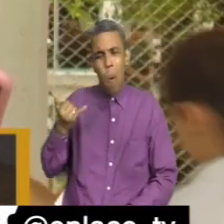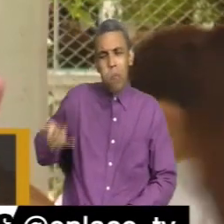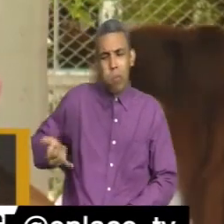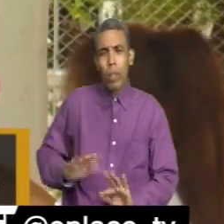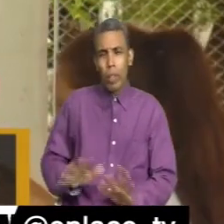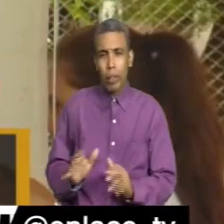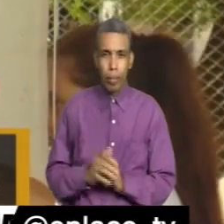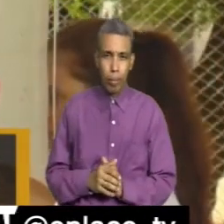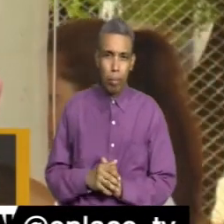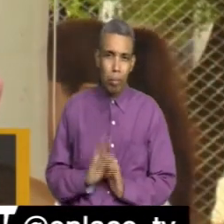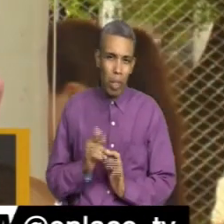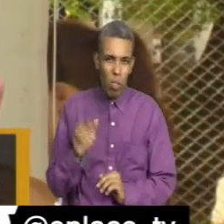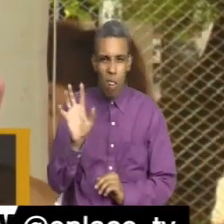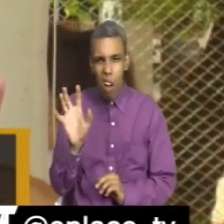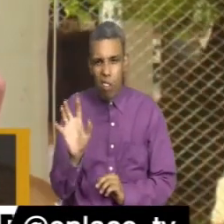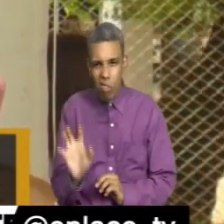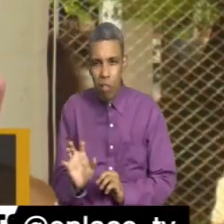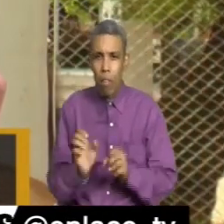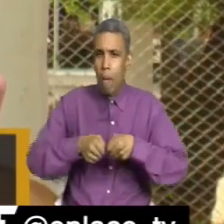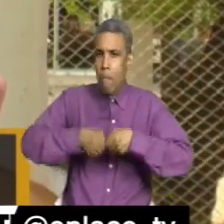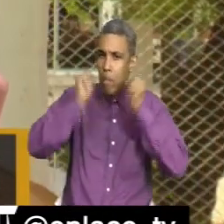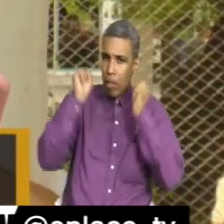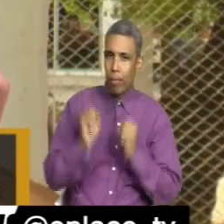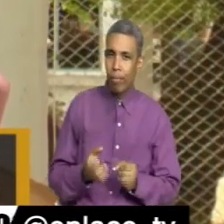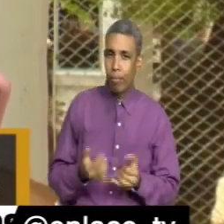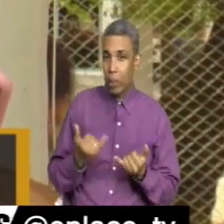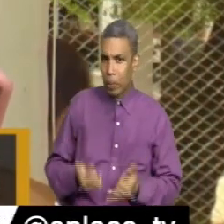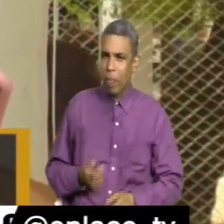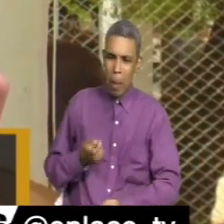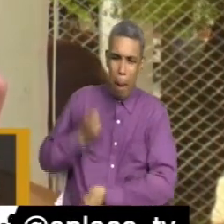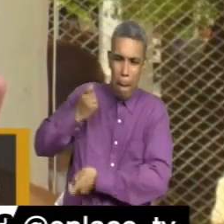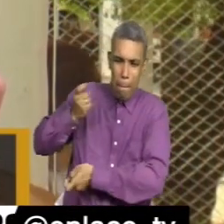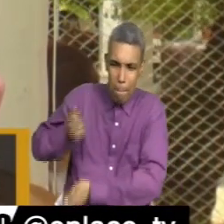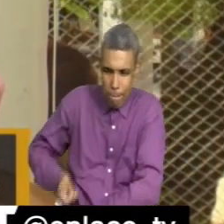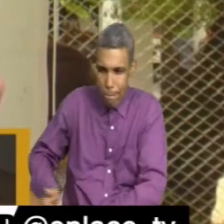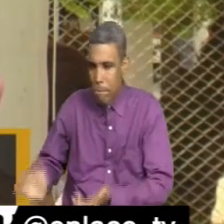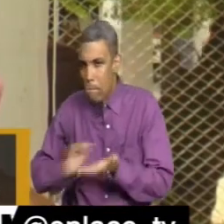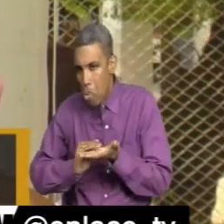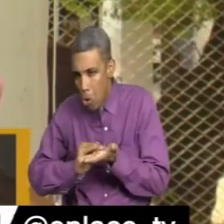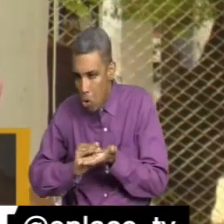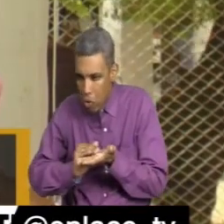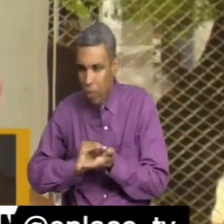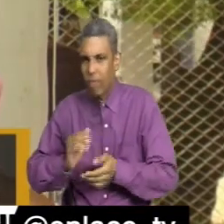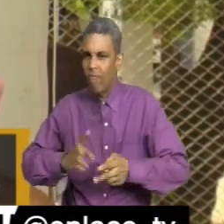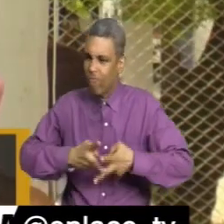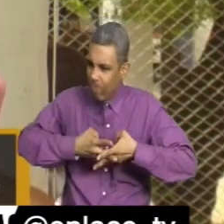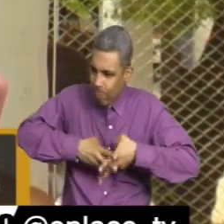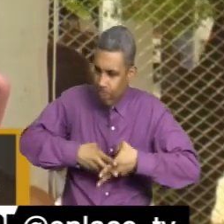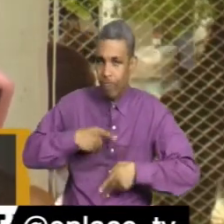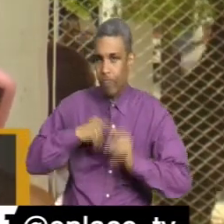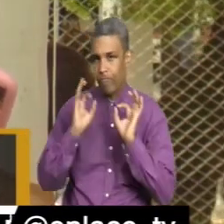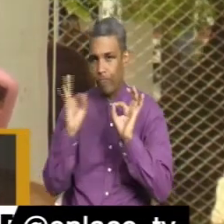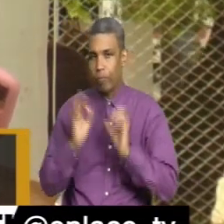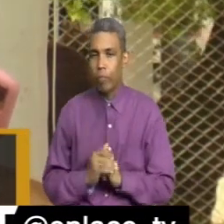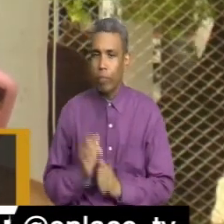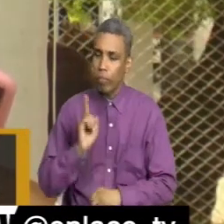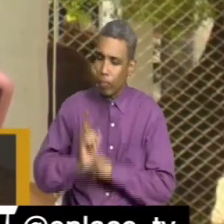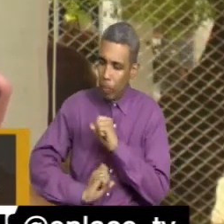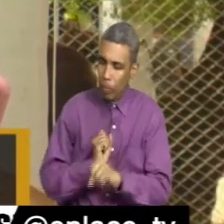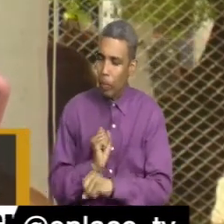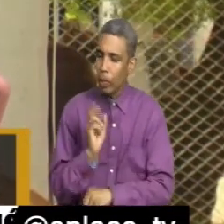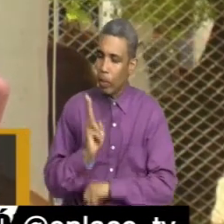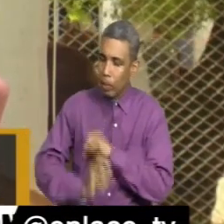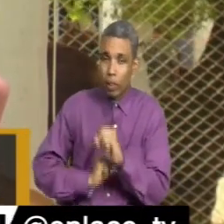un servicio, digamos, de la calidad con la cual queremos atender a todos los usuarios en Barranca. Desde hace cerca de 4 años empezamos el proceso